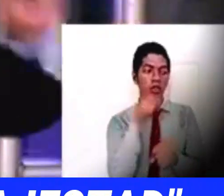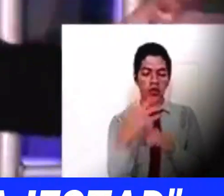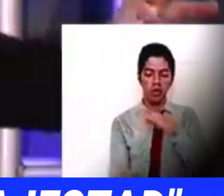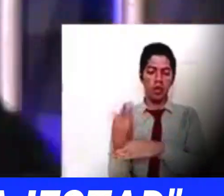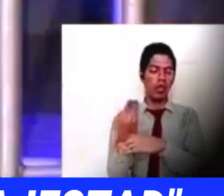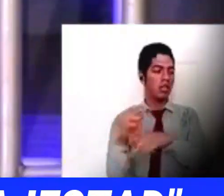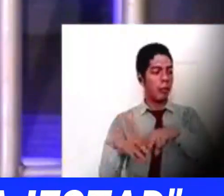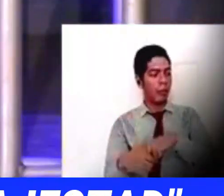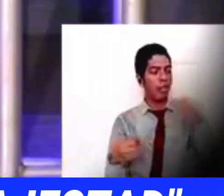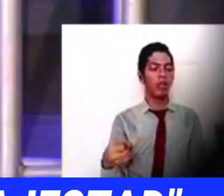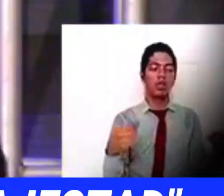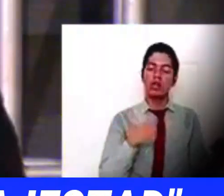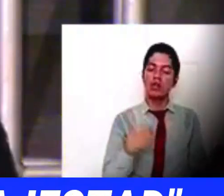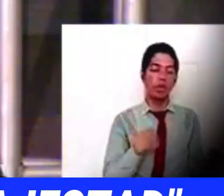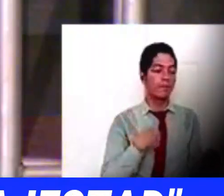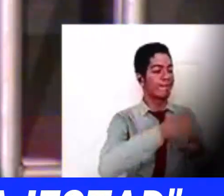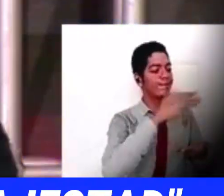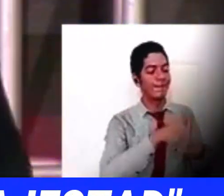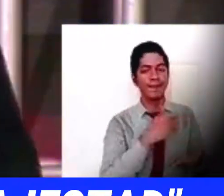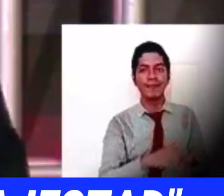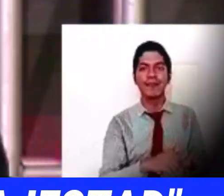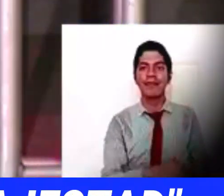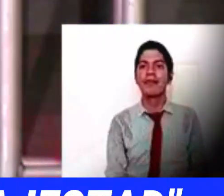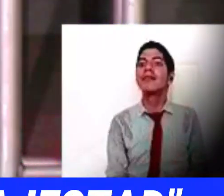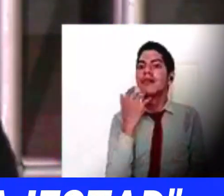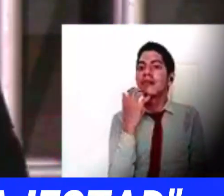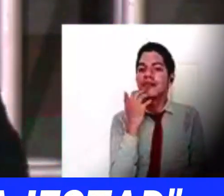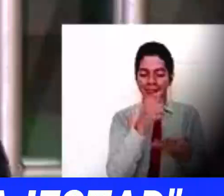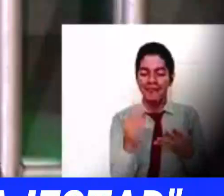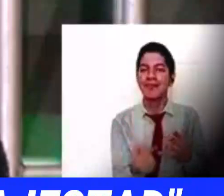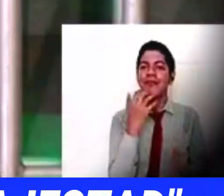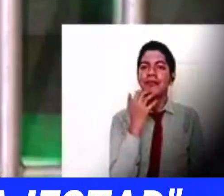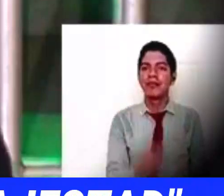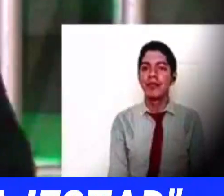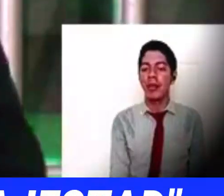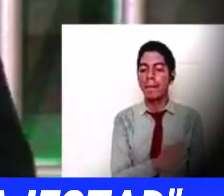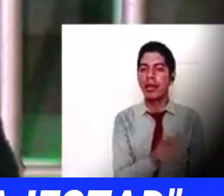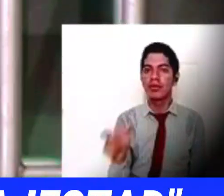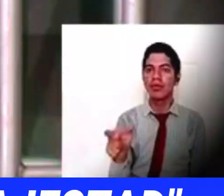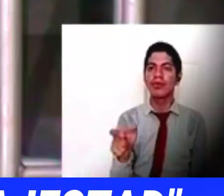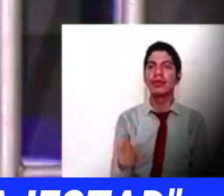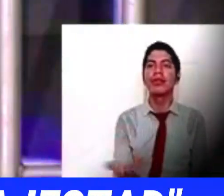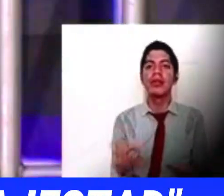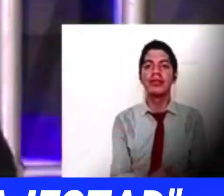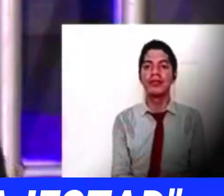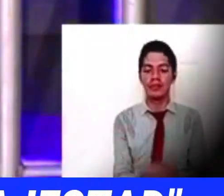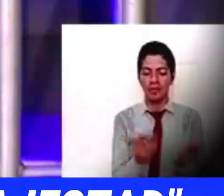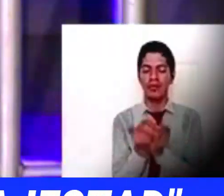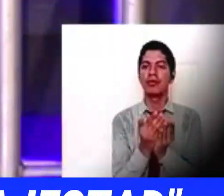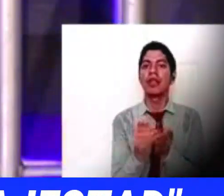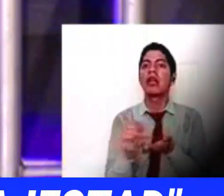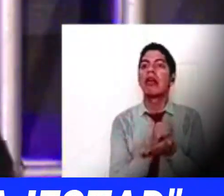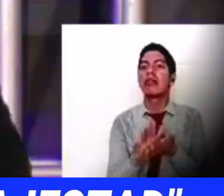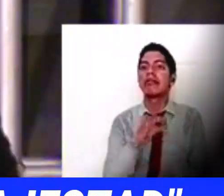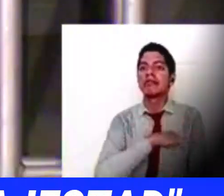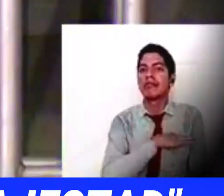acaba el trabajo. Privilegios como esos, gente que le han regalado estudio, becas educativas, gente que le ha dicho: hey, me agrada lo